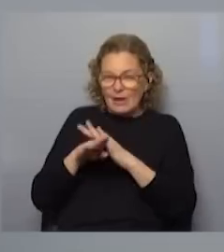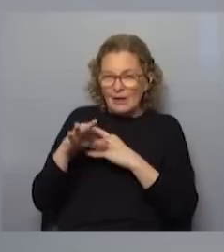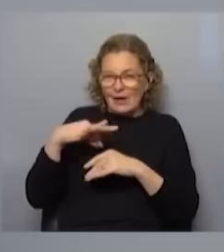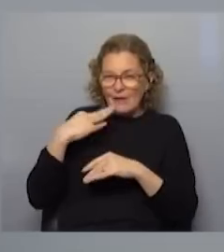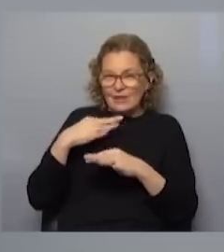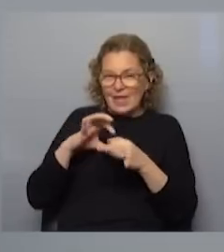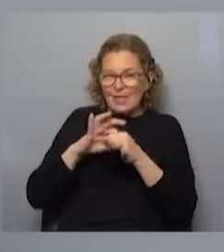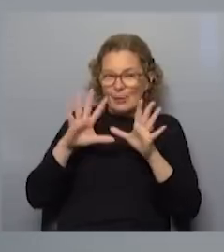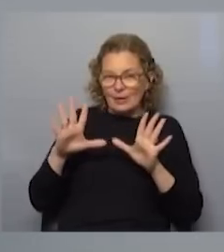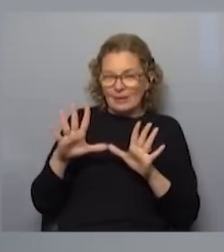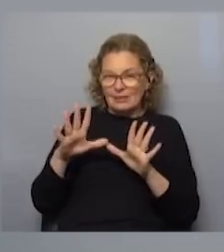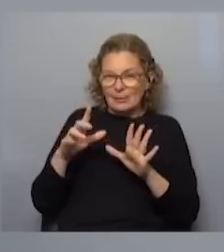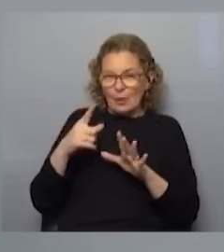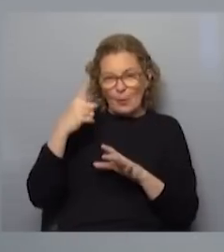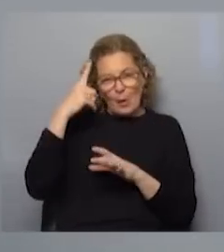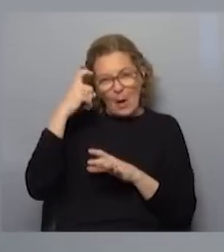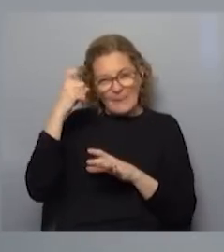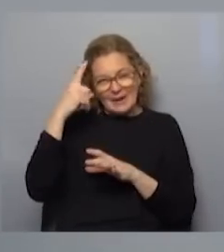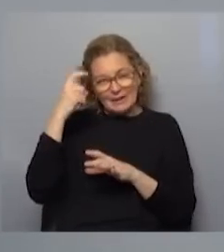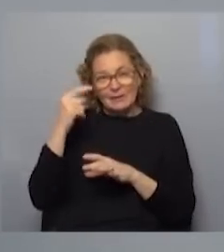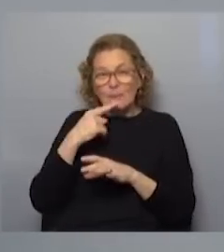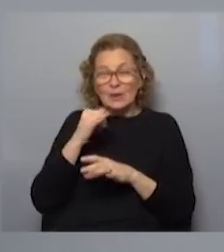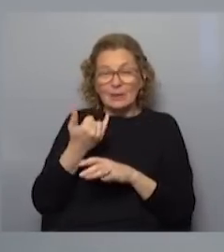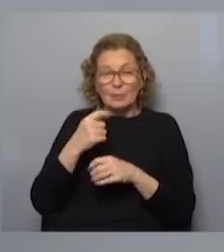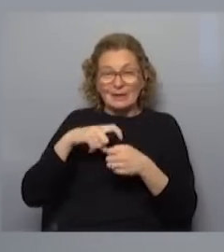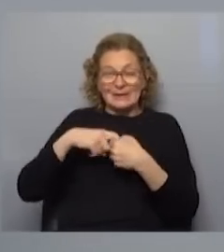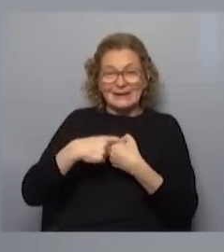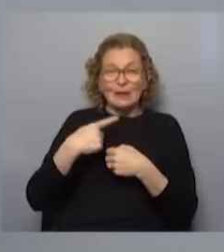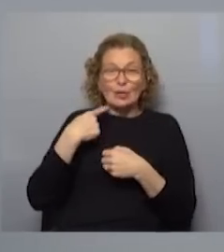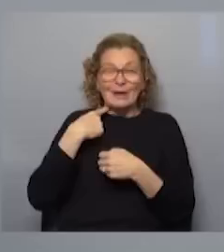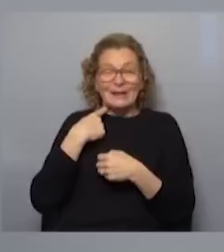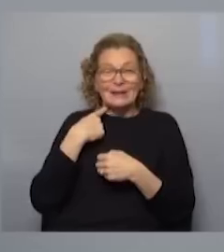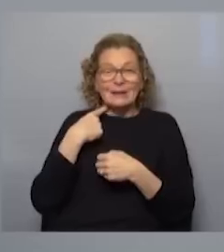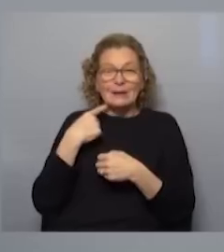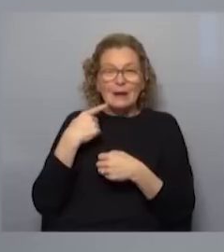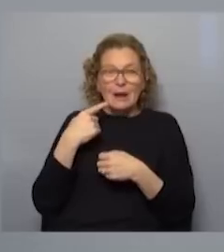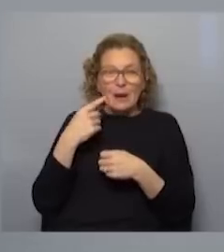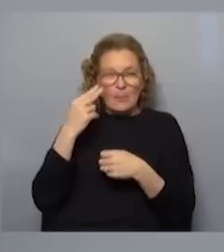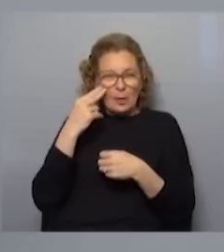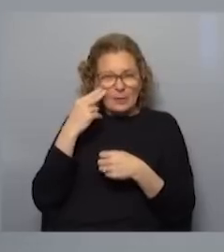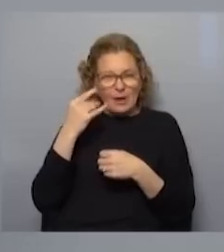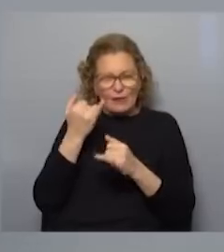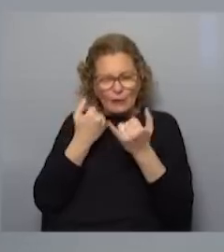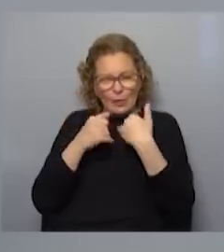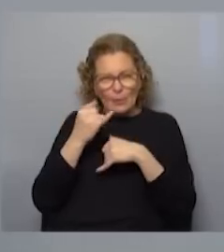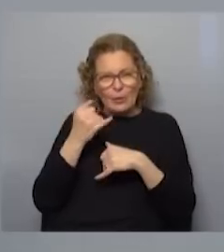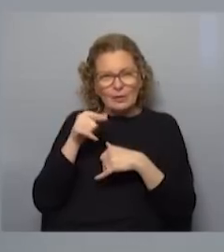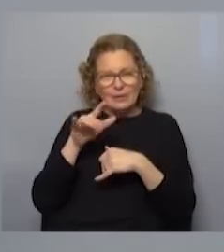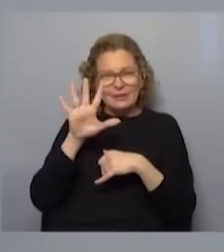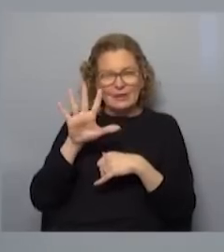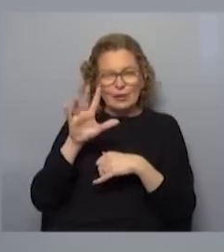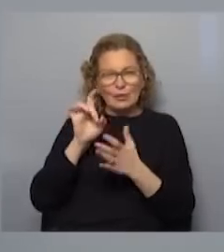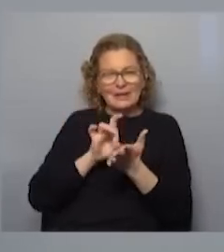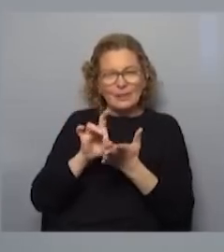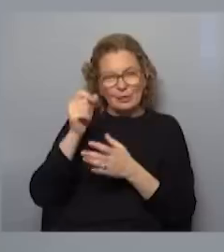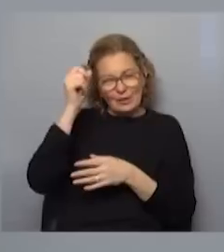democrática tenemos experiencia por ejemplo en el sindicato del gas en pleno conflicto se nos informó en su momento que había cinco